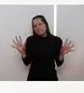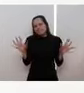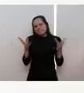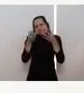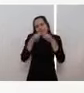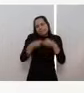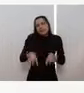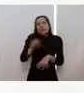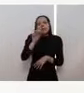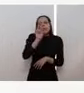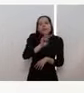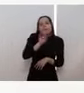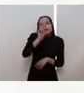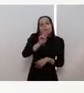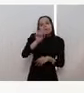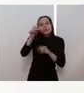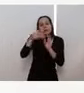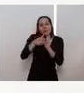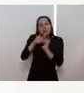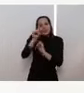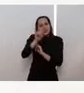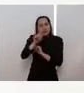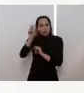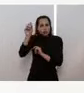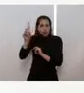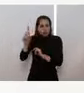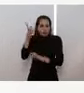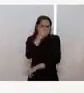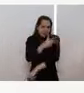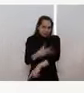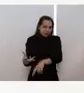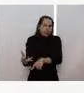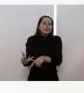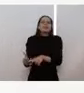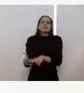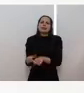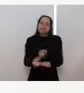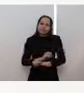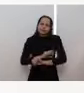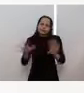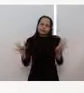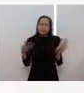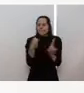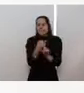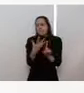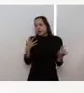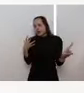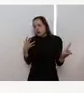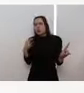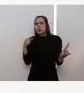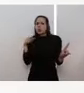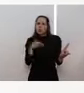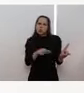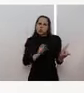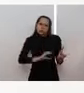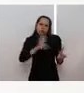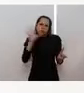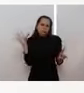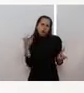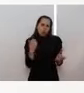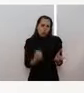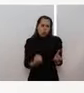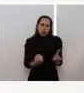33 mil 101 millones de pesos es un impacto para el hospital bastante fuerte